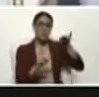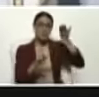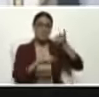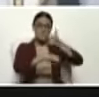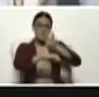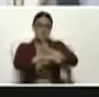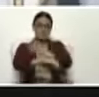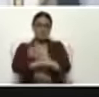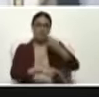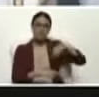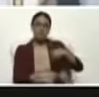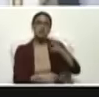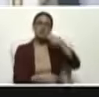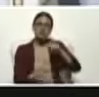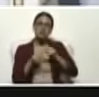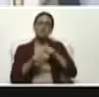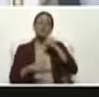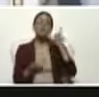hemos cumplido,